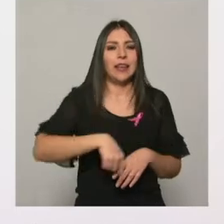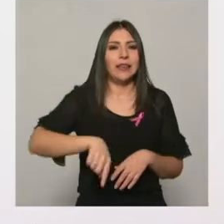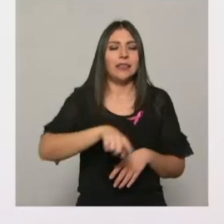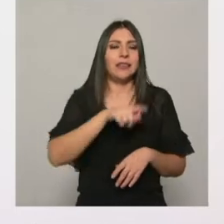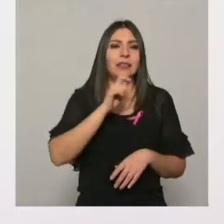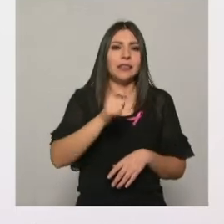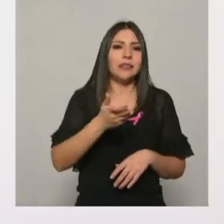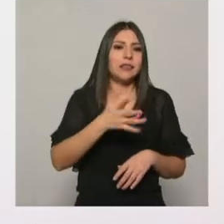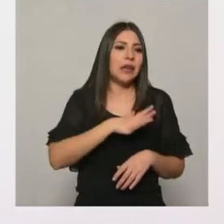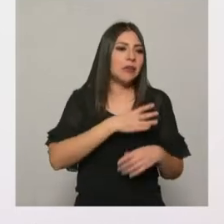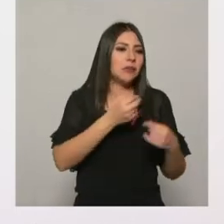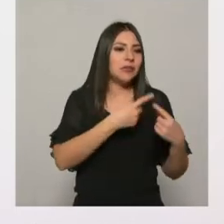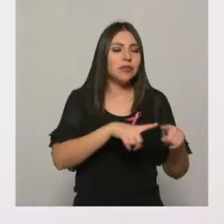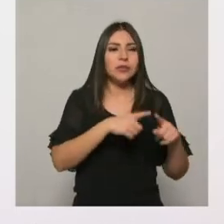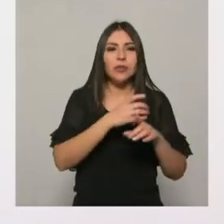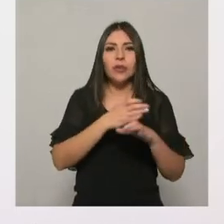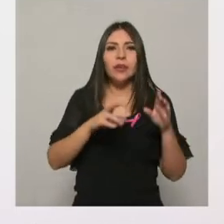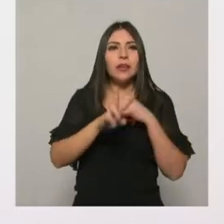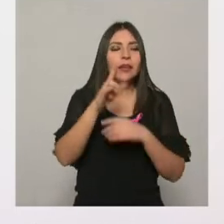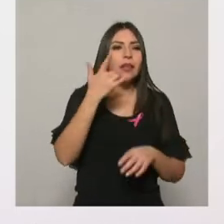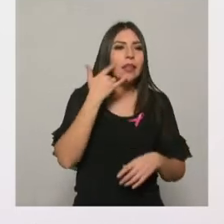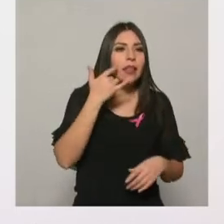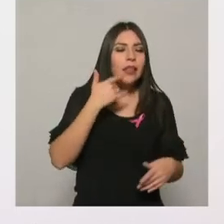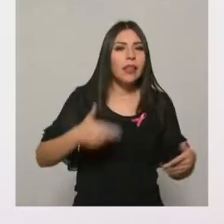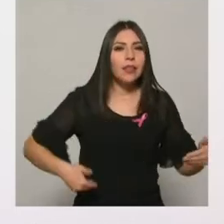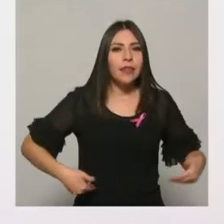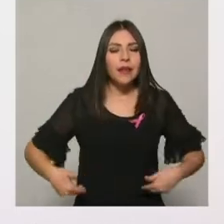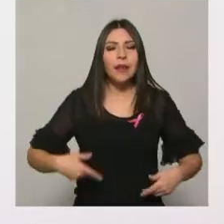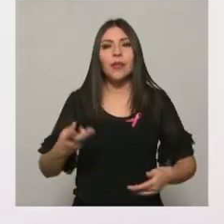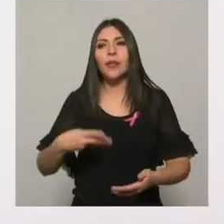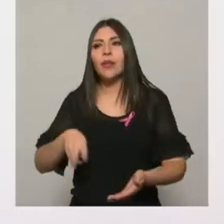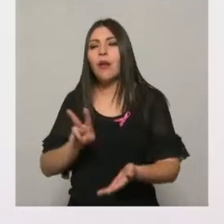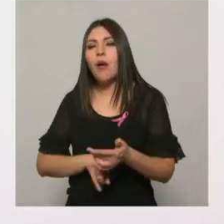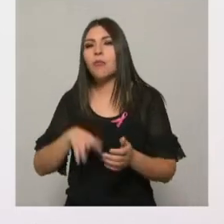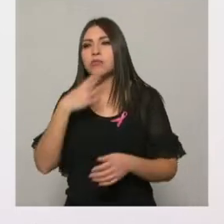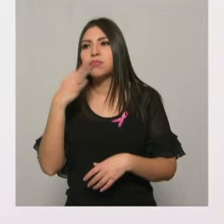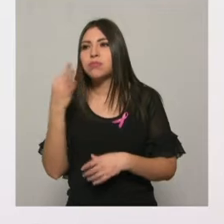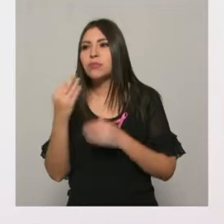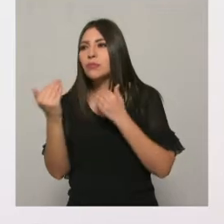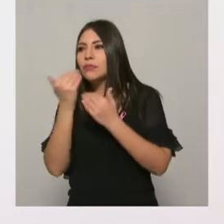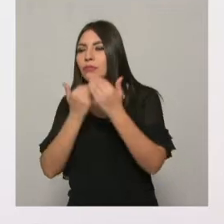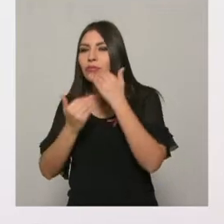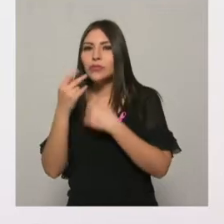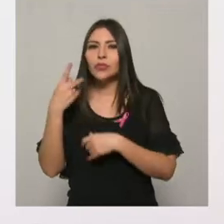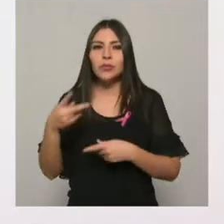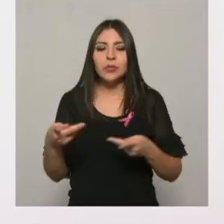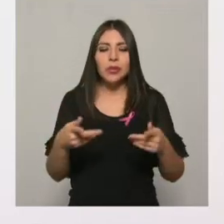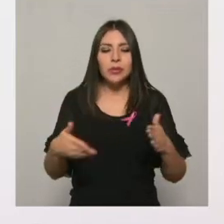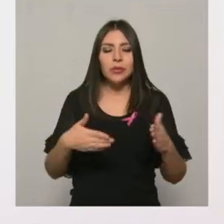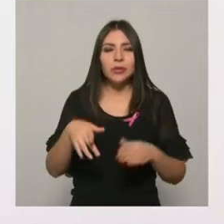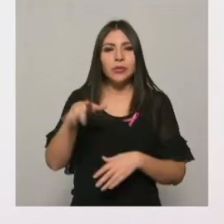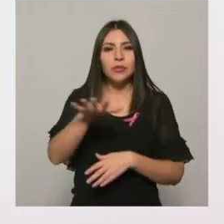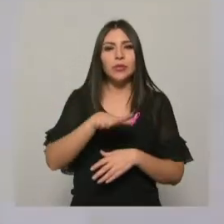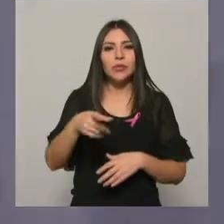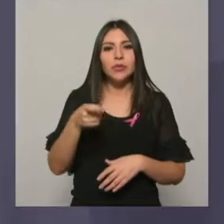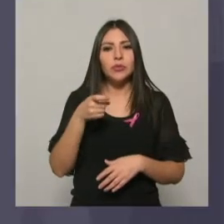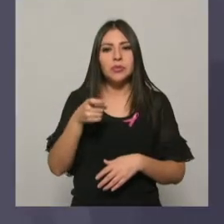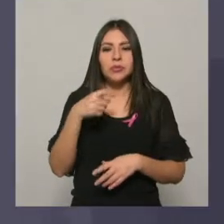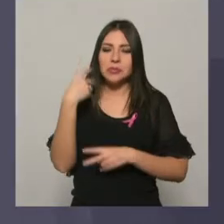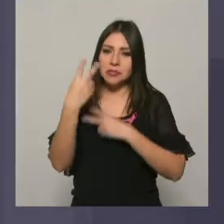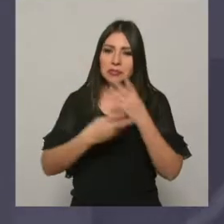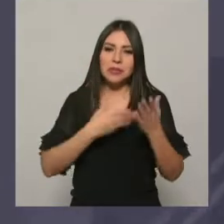deliciosa gastronomía que se hace en Xochimilco, vale mucho la pena ir. ¿Y hoy la representación a qué hora